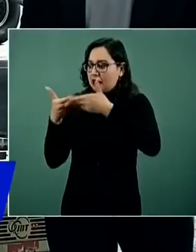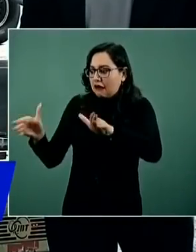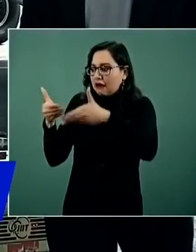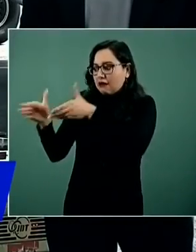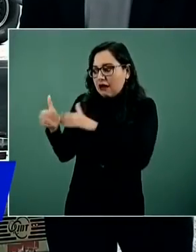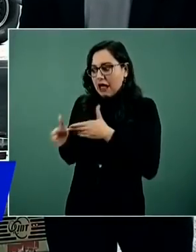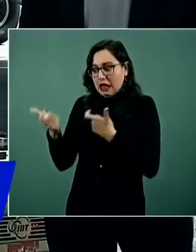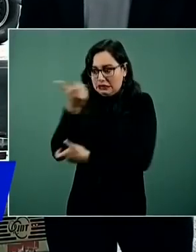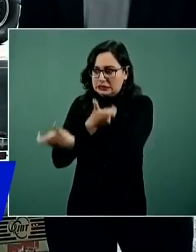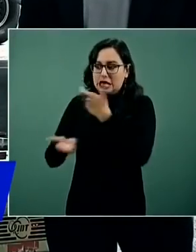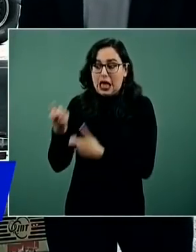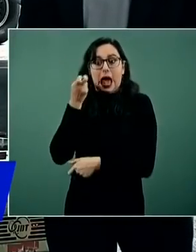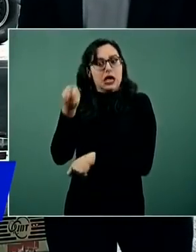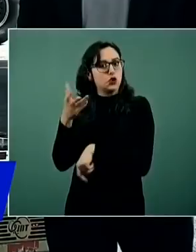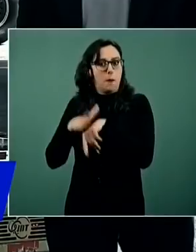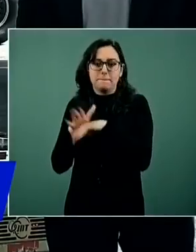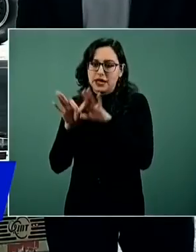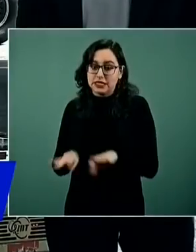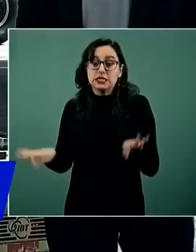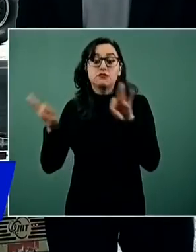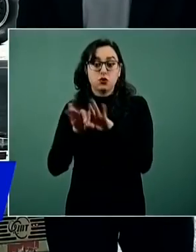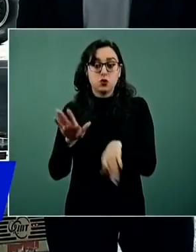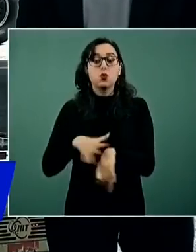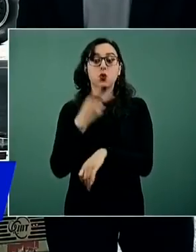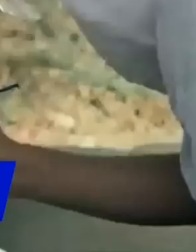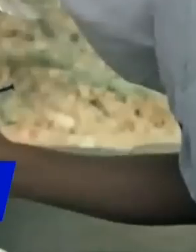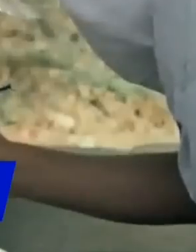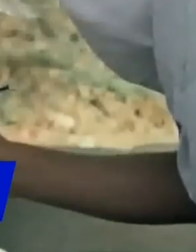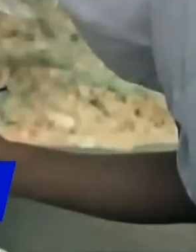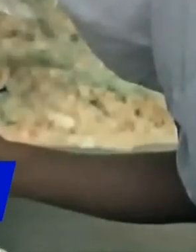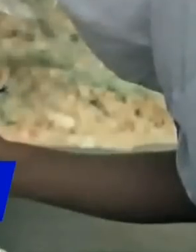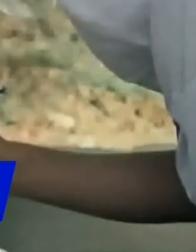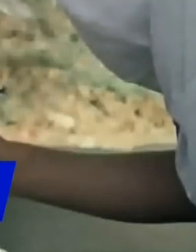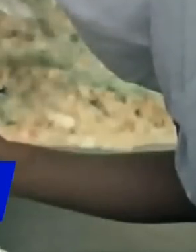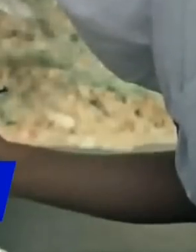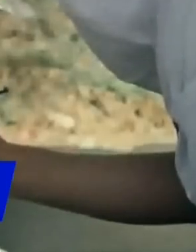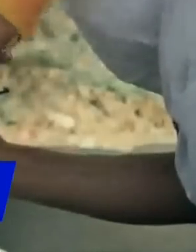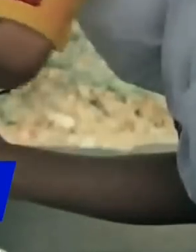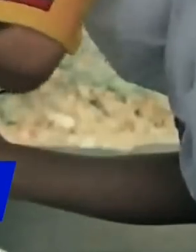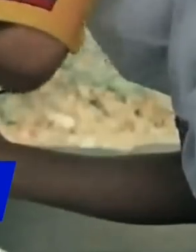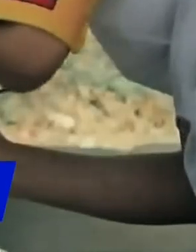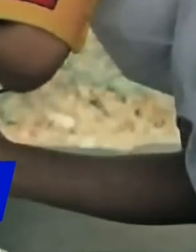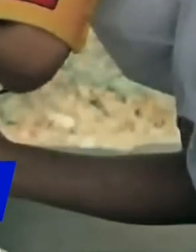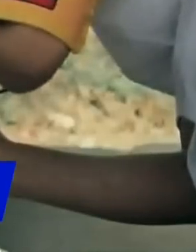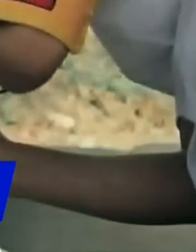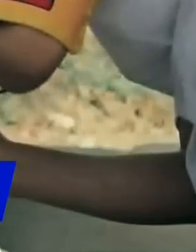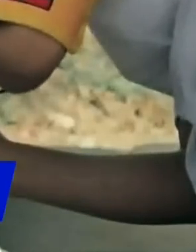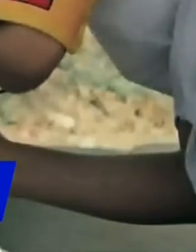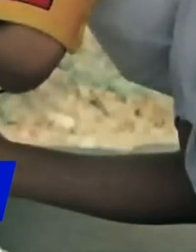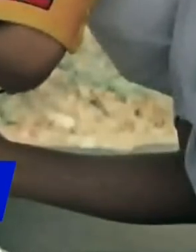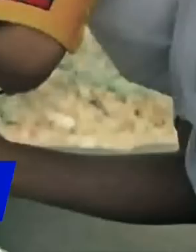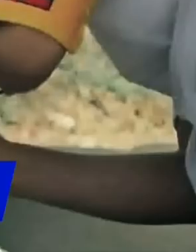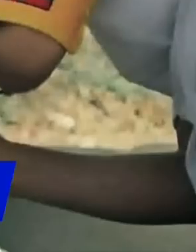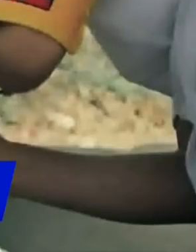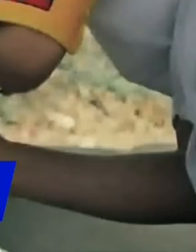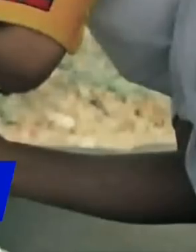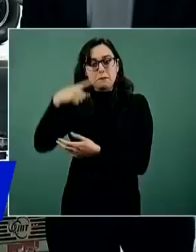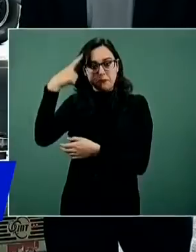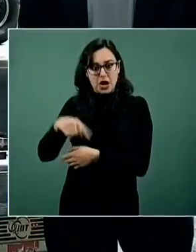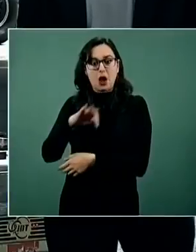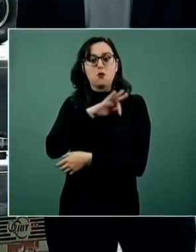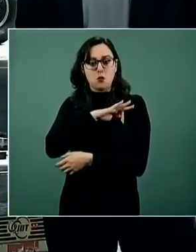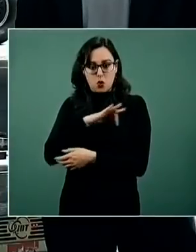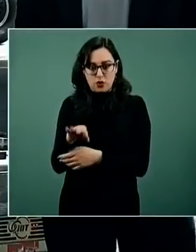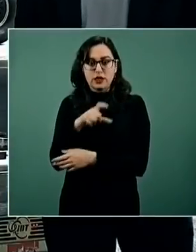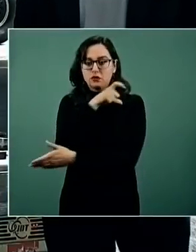estas u otras vacunas en las próximas semanas, nosotros nos hemos asegurado de tener flexibilidad en el presupuesto para generar el